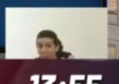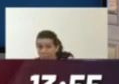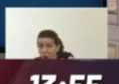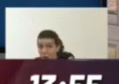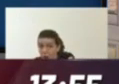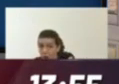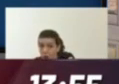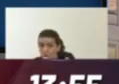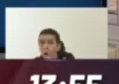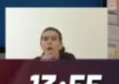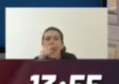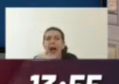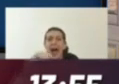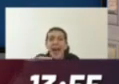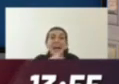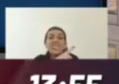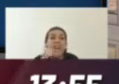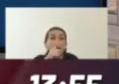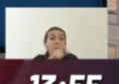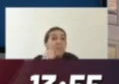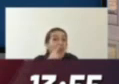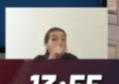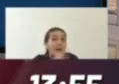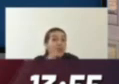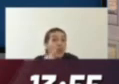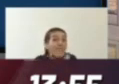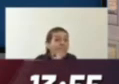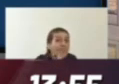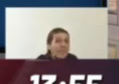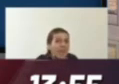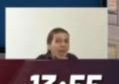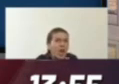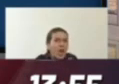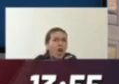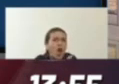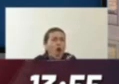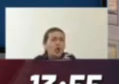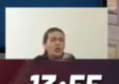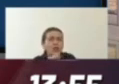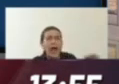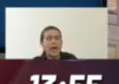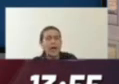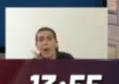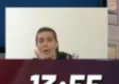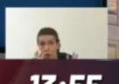calcula es cuántos contagiados tenemos cada 100.000 habitantes. Yo quiero darles un dato a